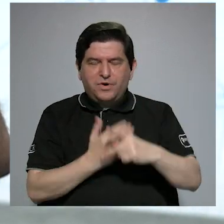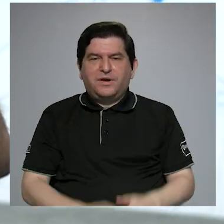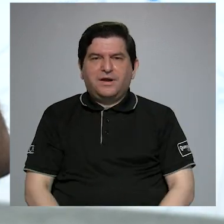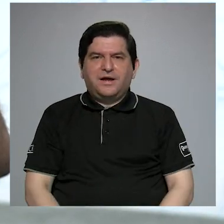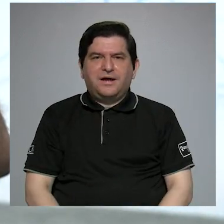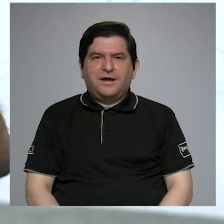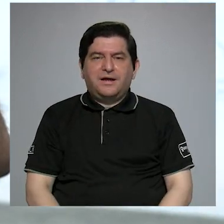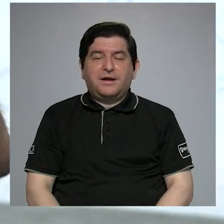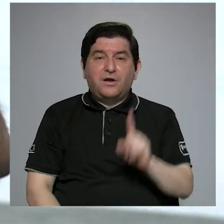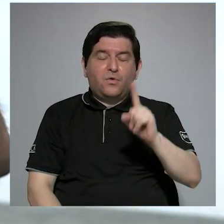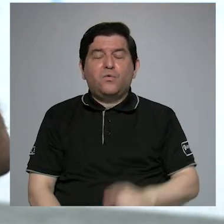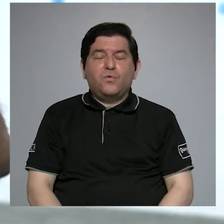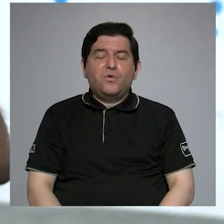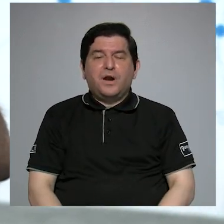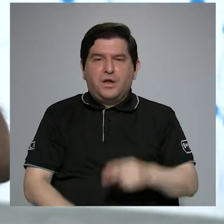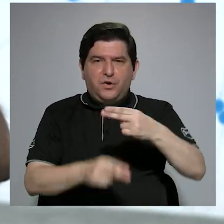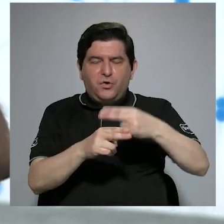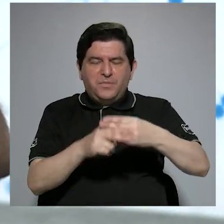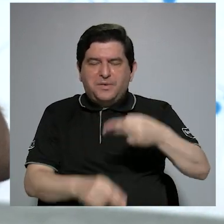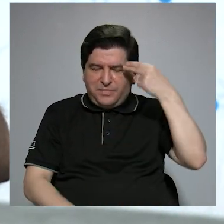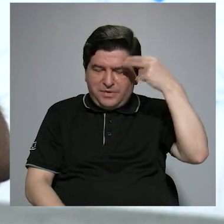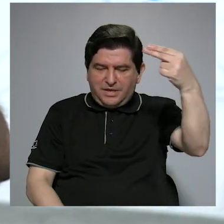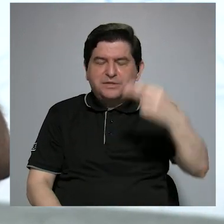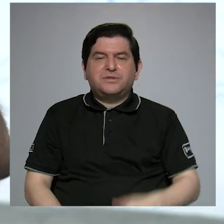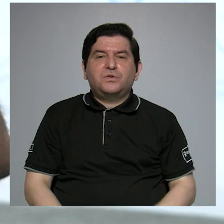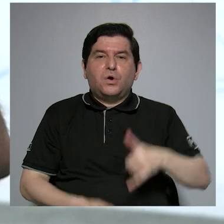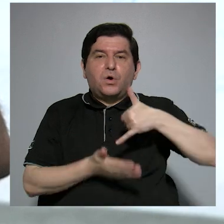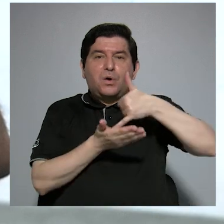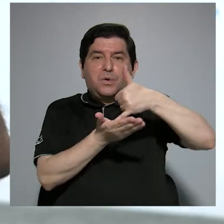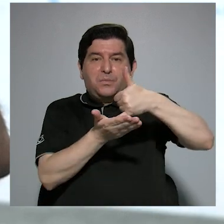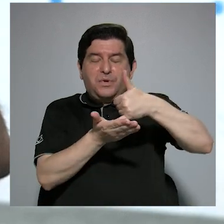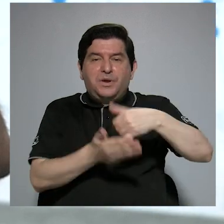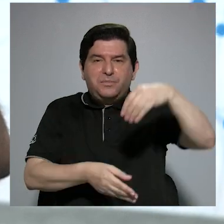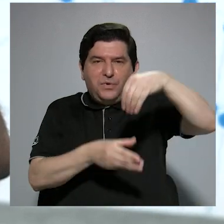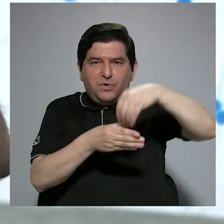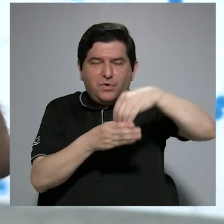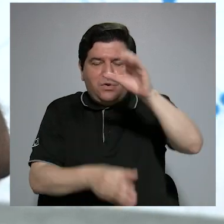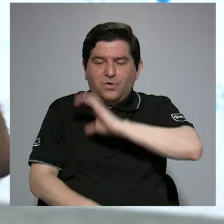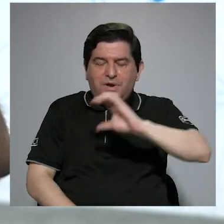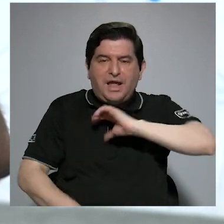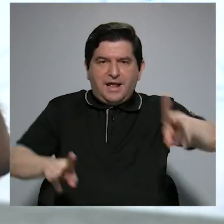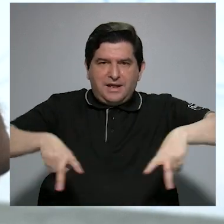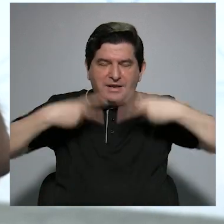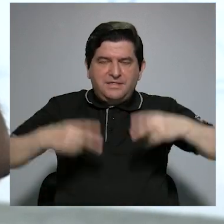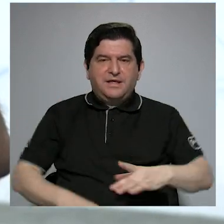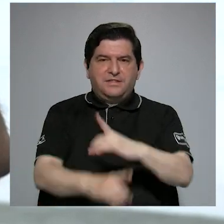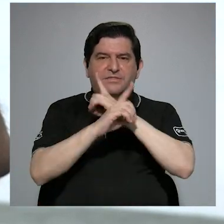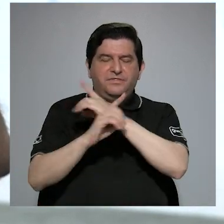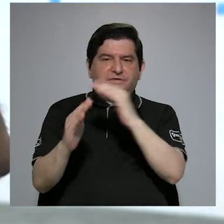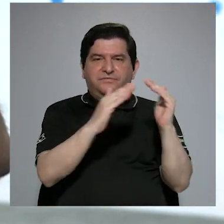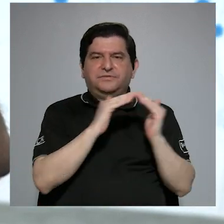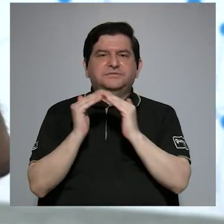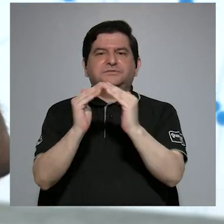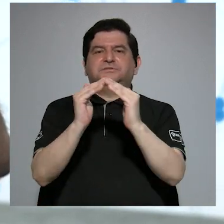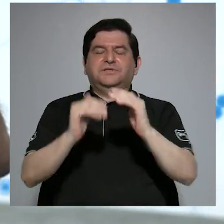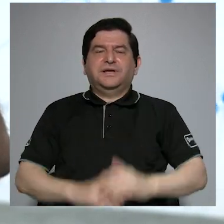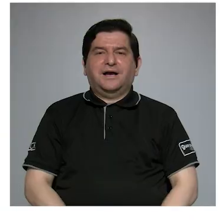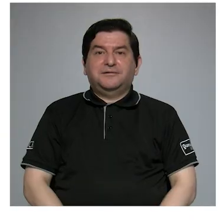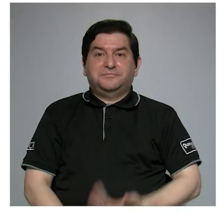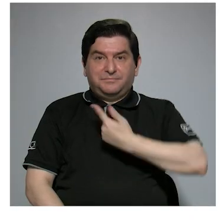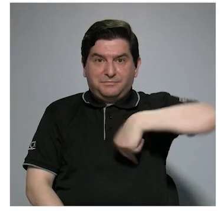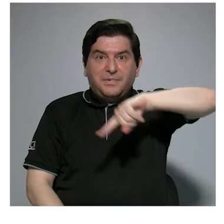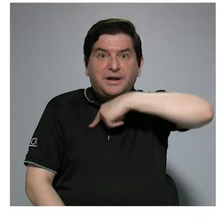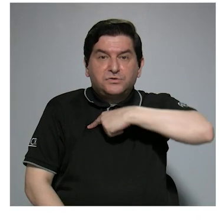programa recibimos una mención de honor en el premio de aportes a la calidad de vida que da la Defensoría de los